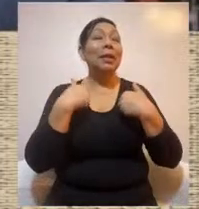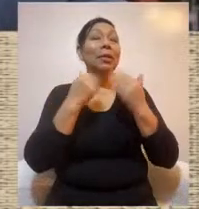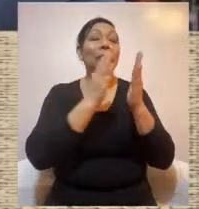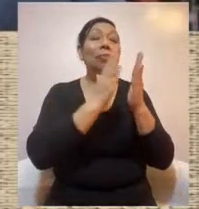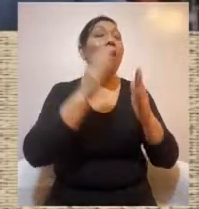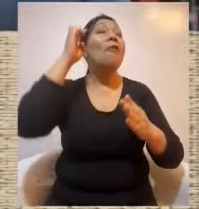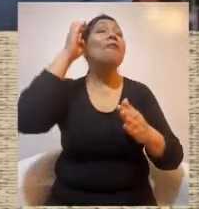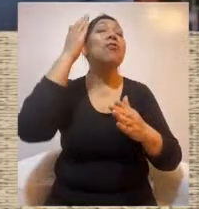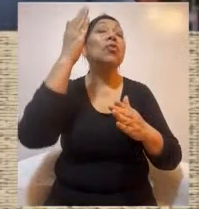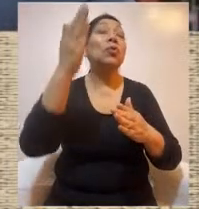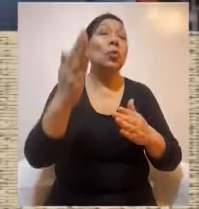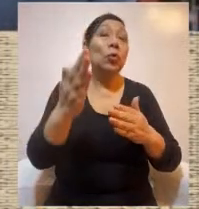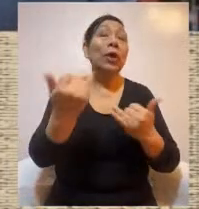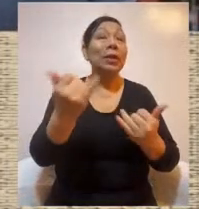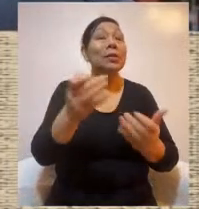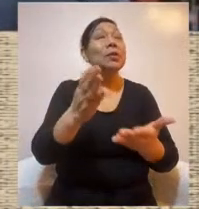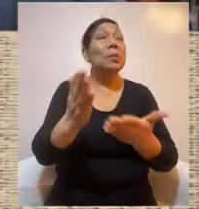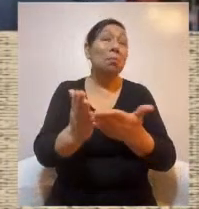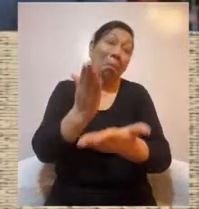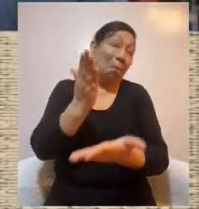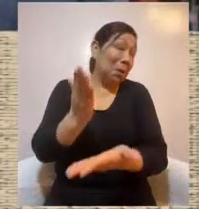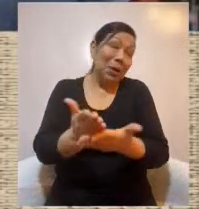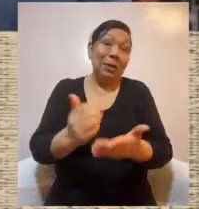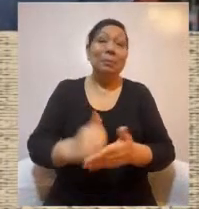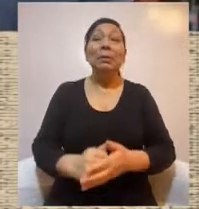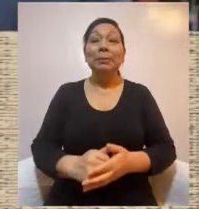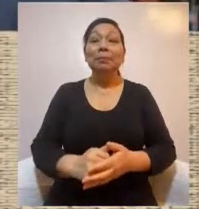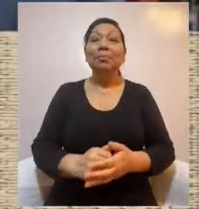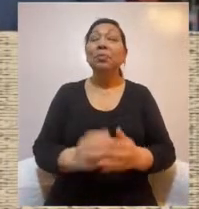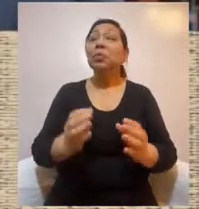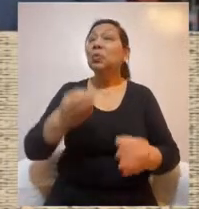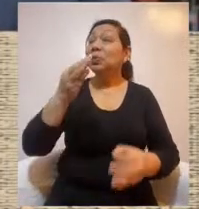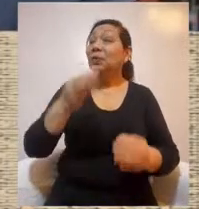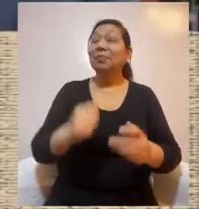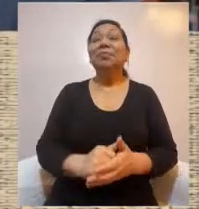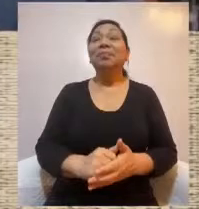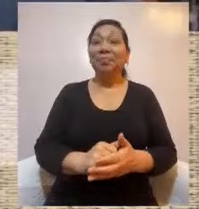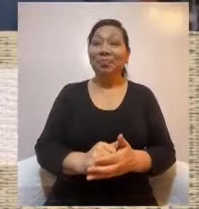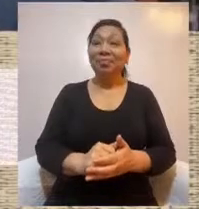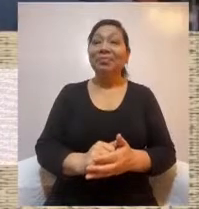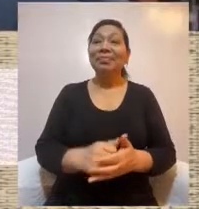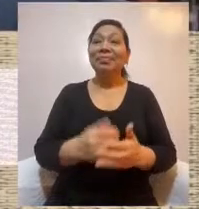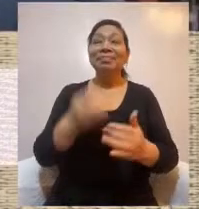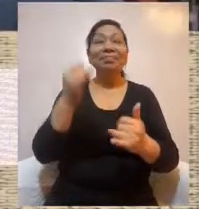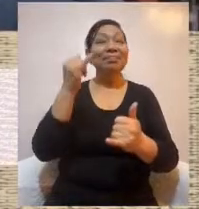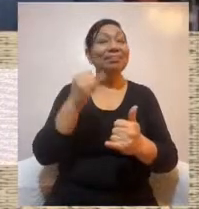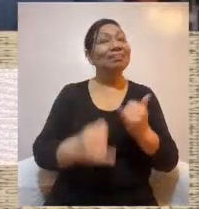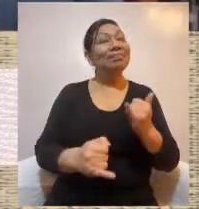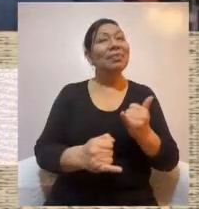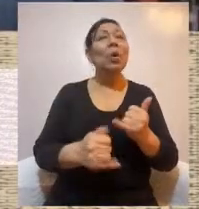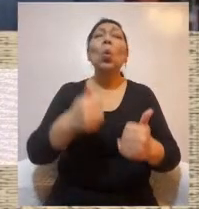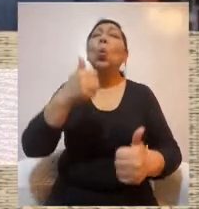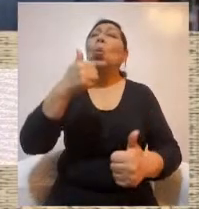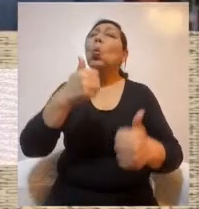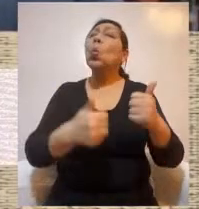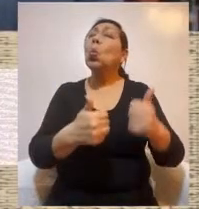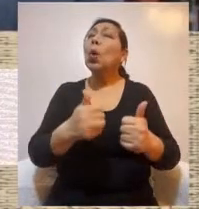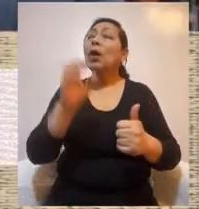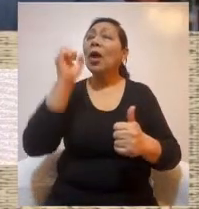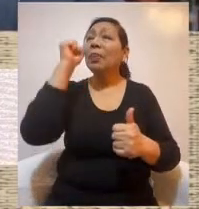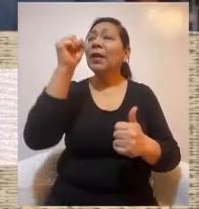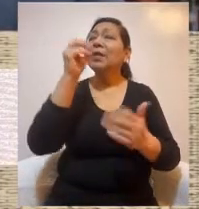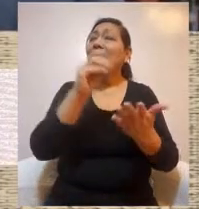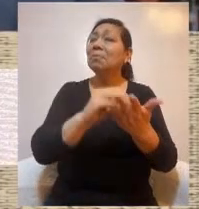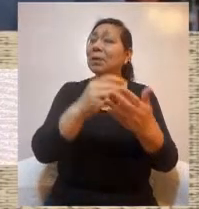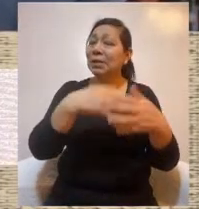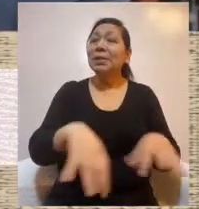tener pautas a futuro sobre esta clase de casos. Bien. A juicio del Tribunal Constitucional, finalmente, ¿cuáles son